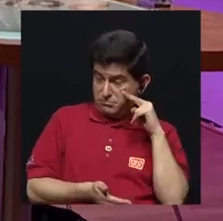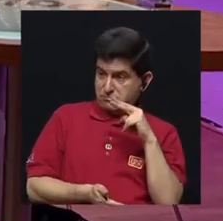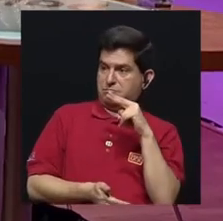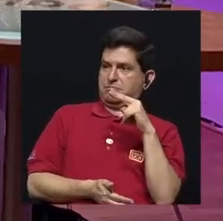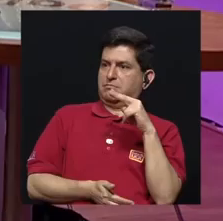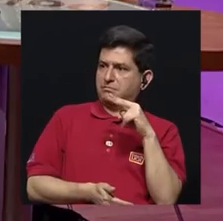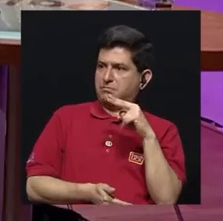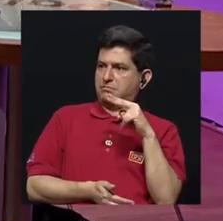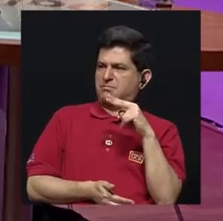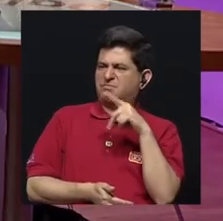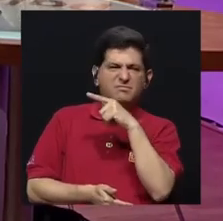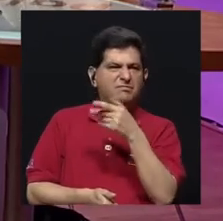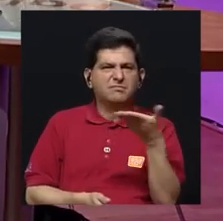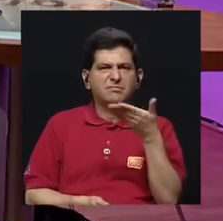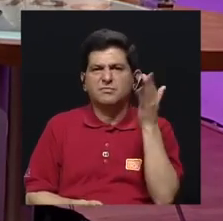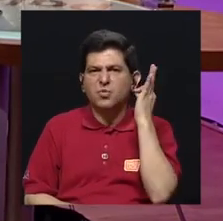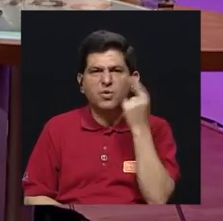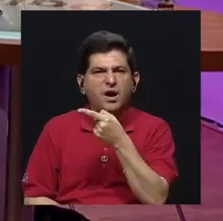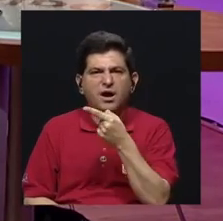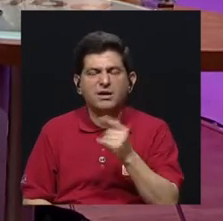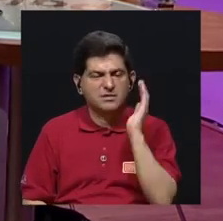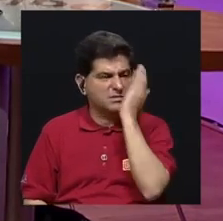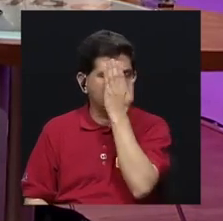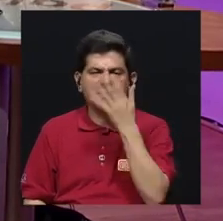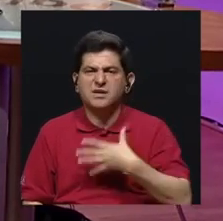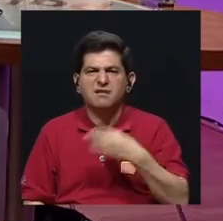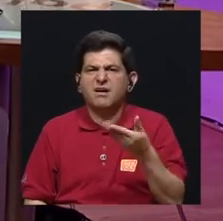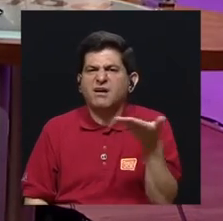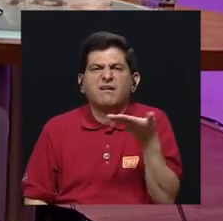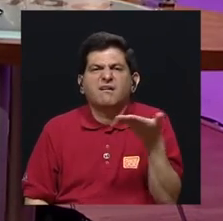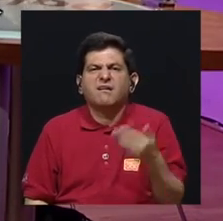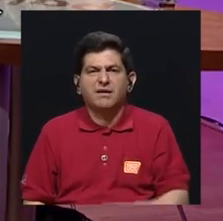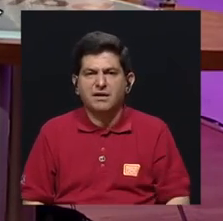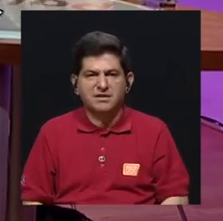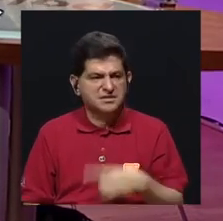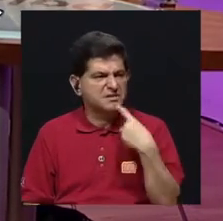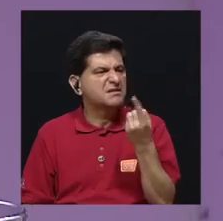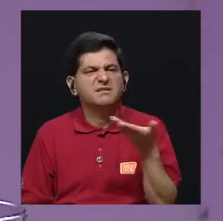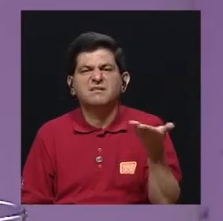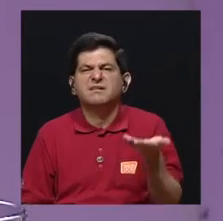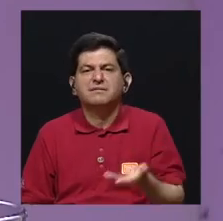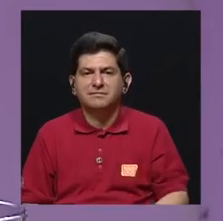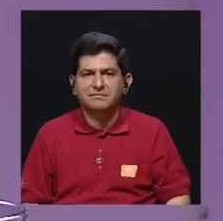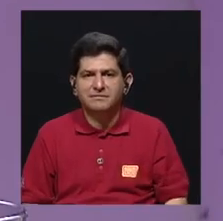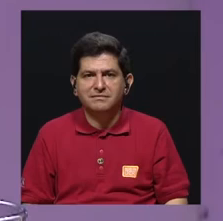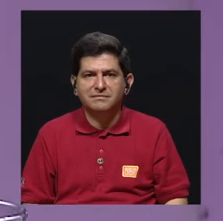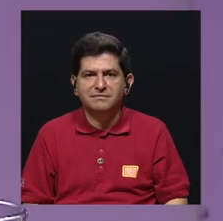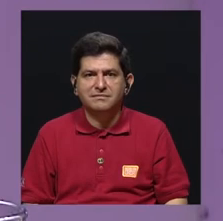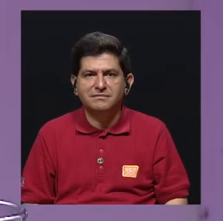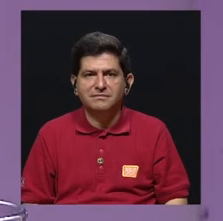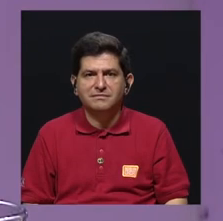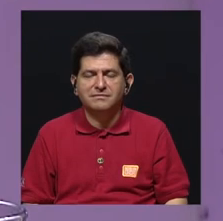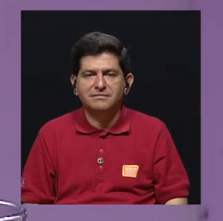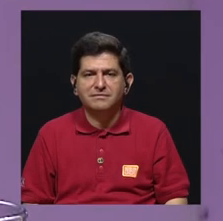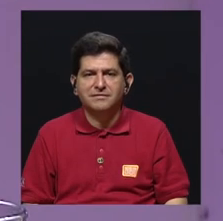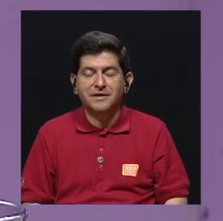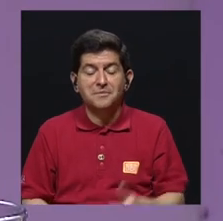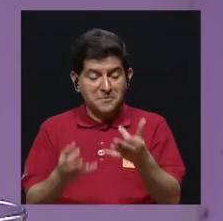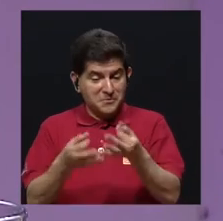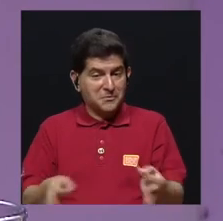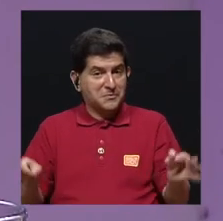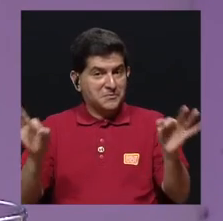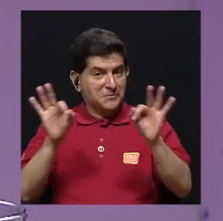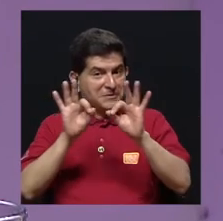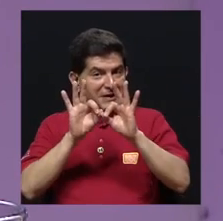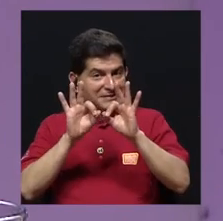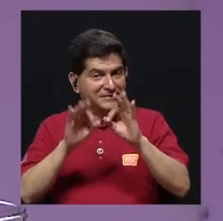paraba a vernos, porque ¿qué son esas muchachas en máscaras blancas? ¿Qué nos quieren decir, verdad? Entonces,